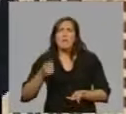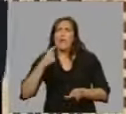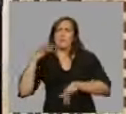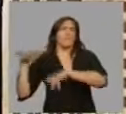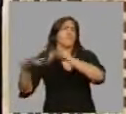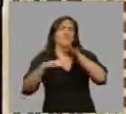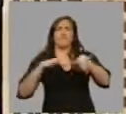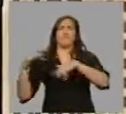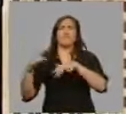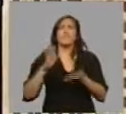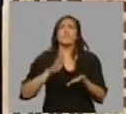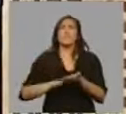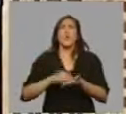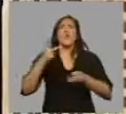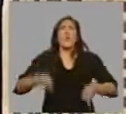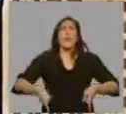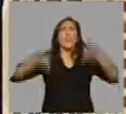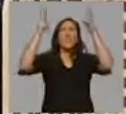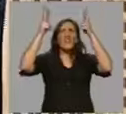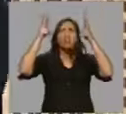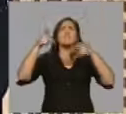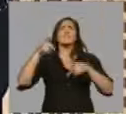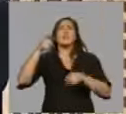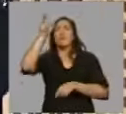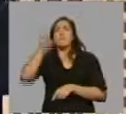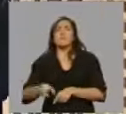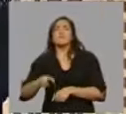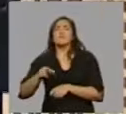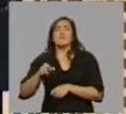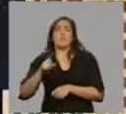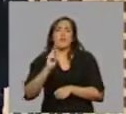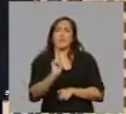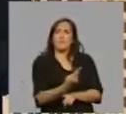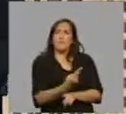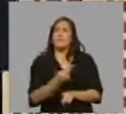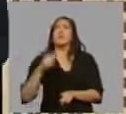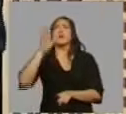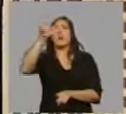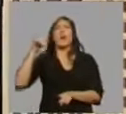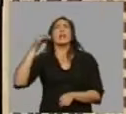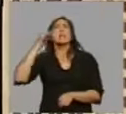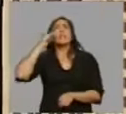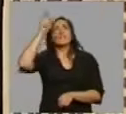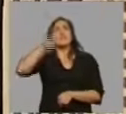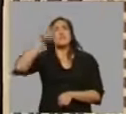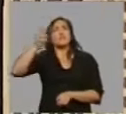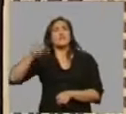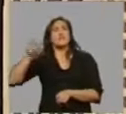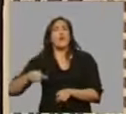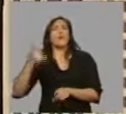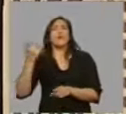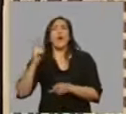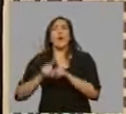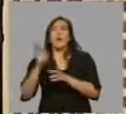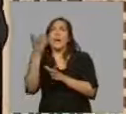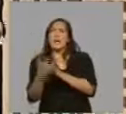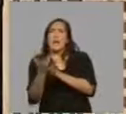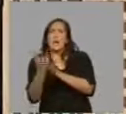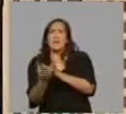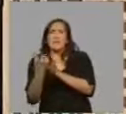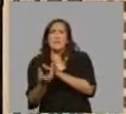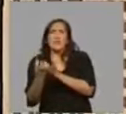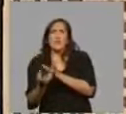que todo un edificio fue citado por un juez para hacer testimonio por alguien que había puesto una grabación,